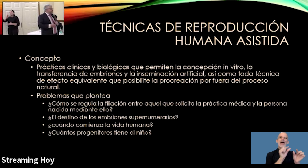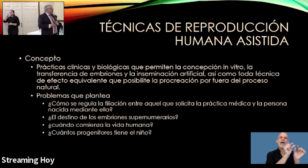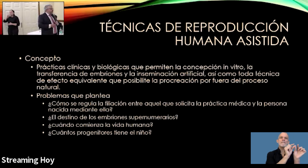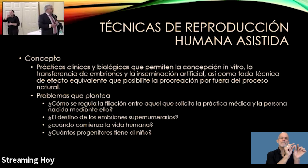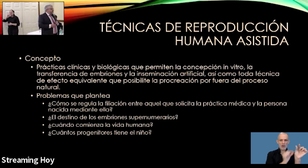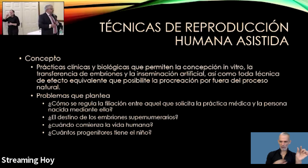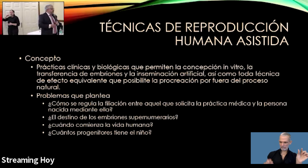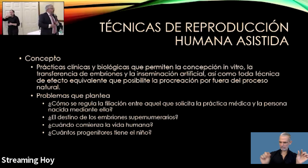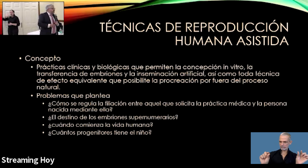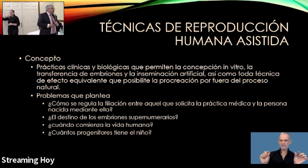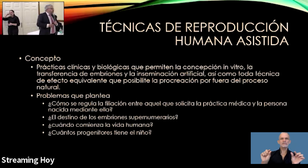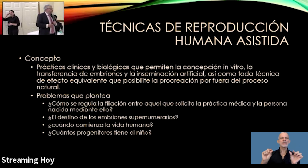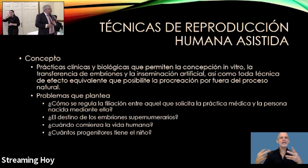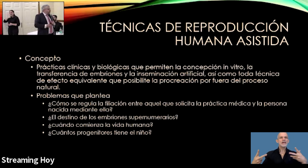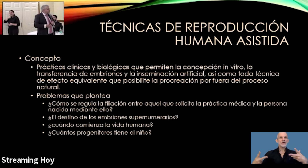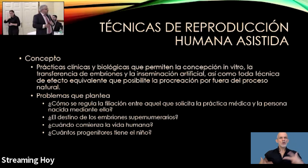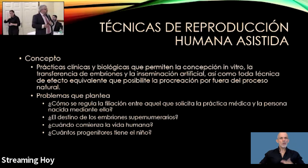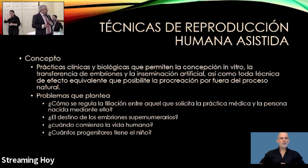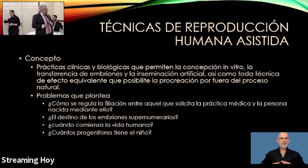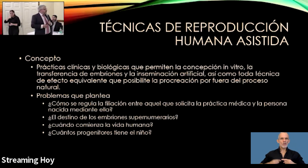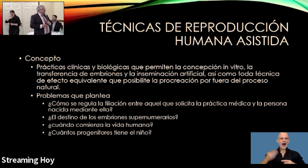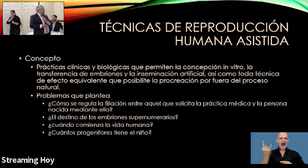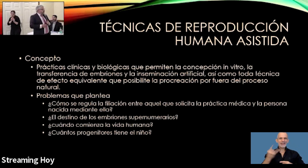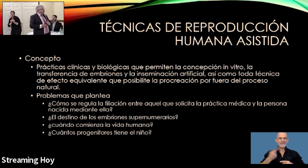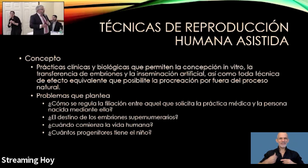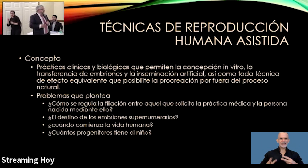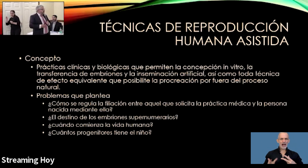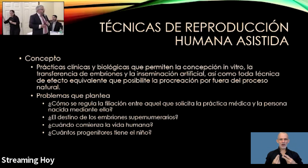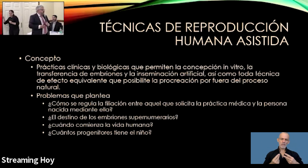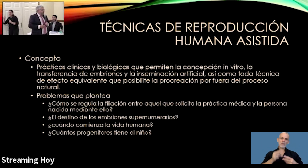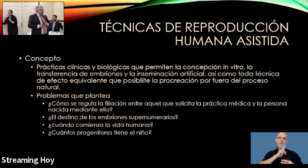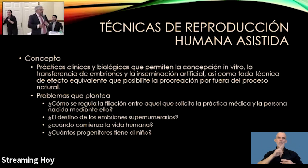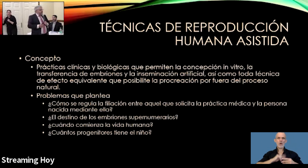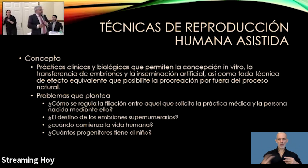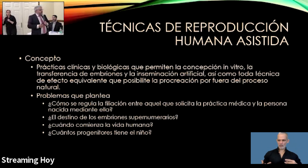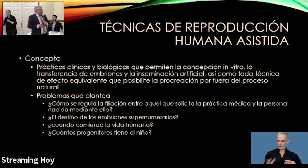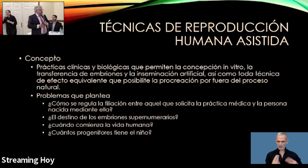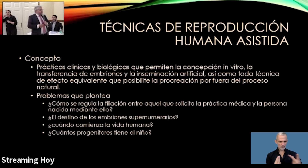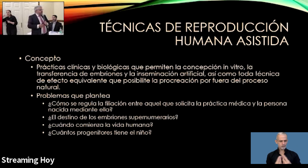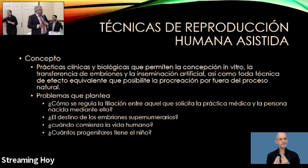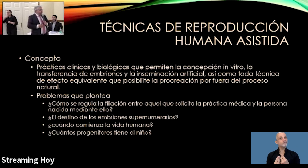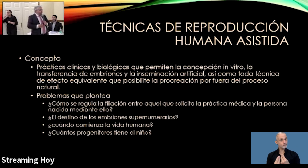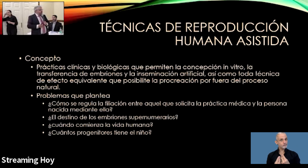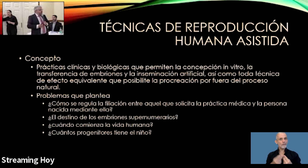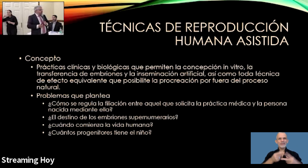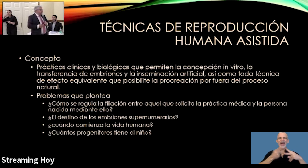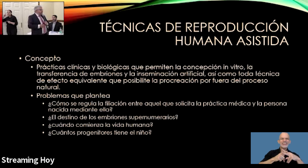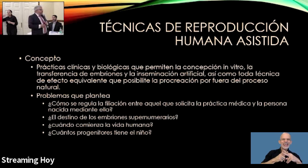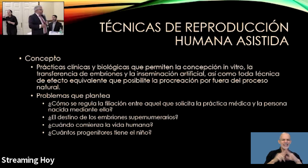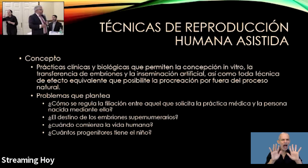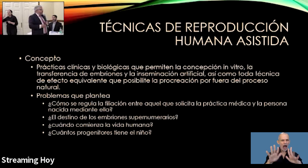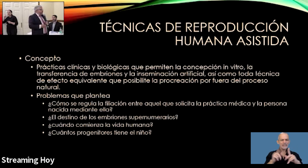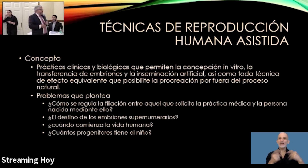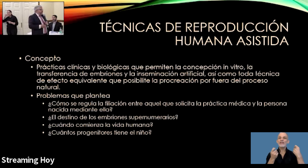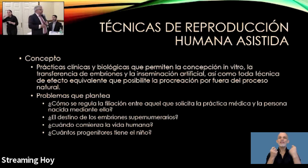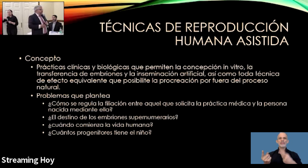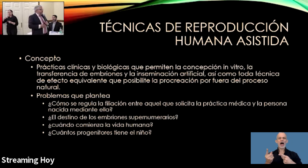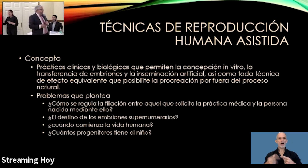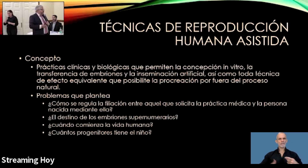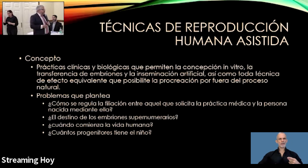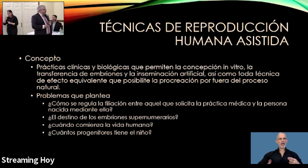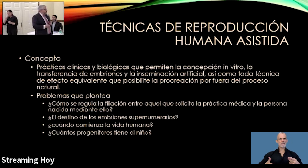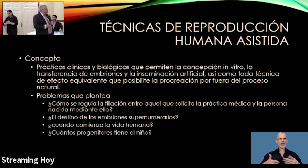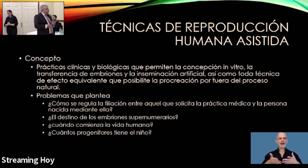la inseminación artificial, así como toda técnica de efecto equivalente que posibilite la procreación